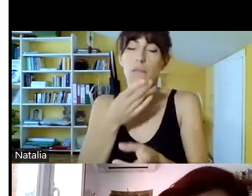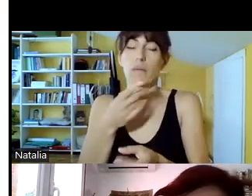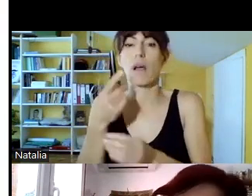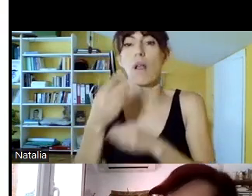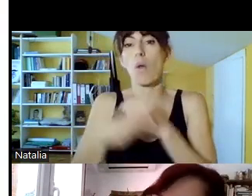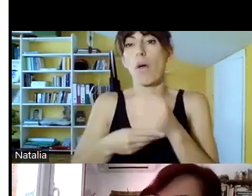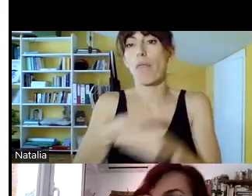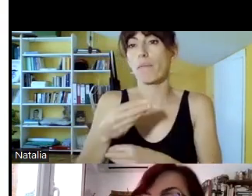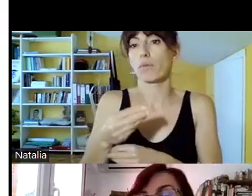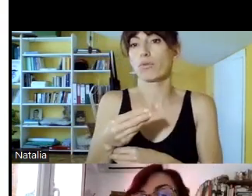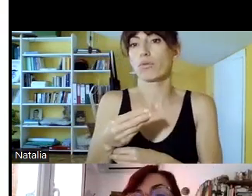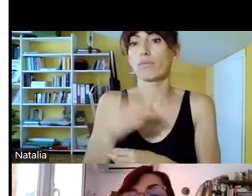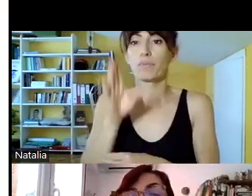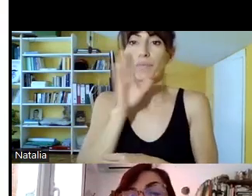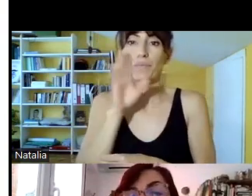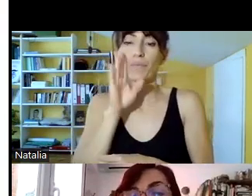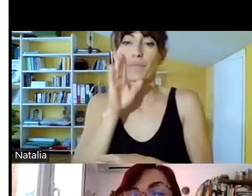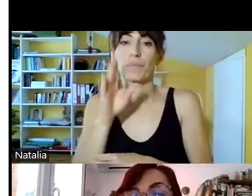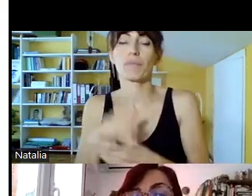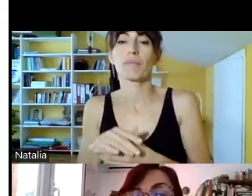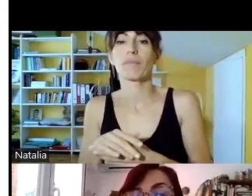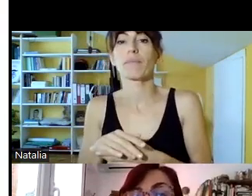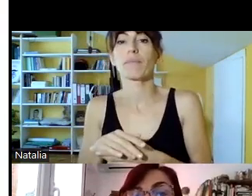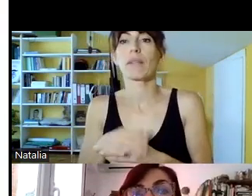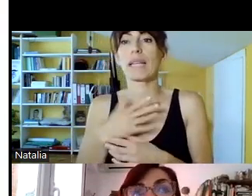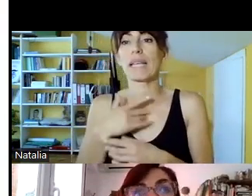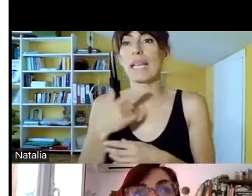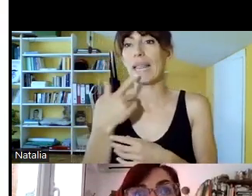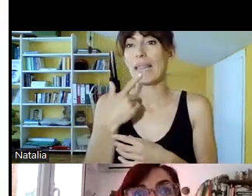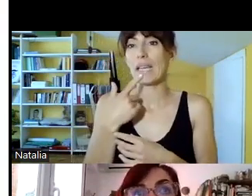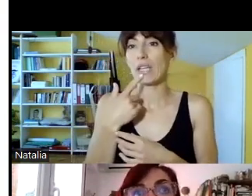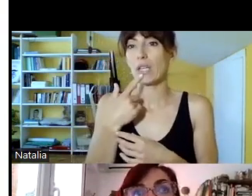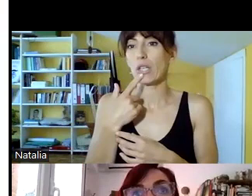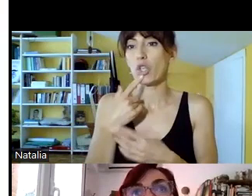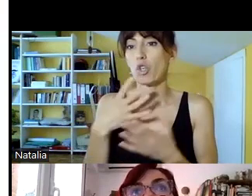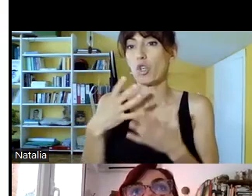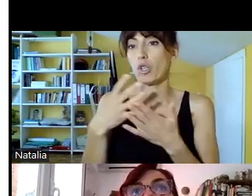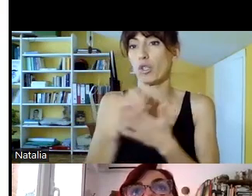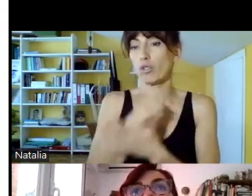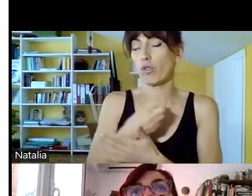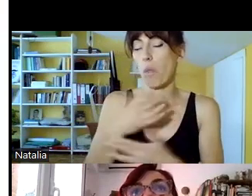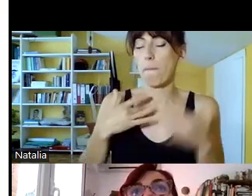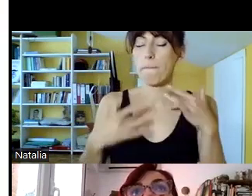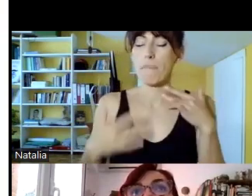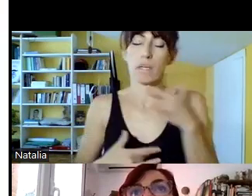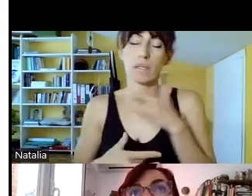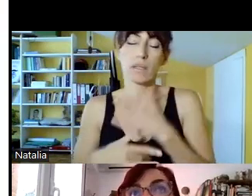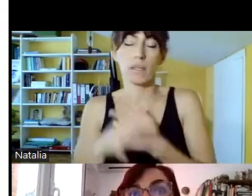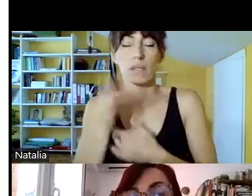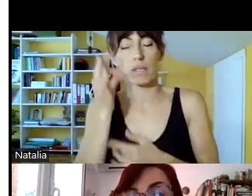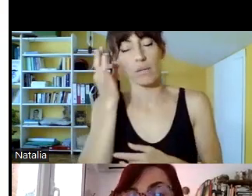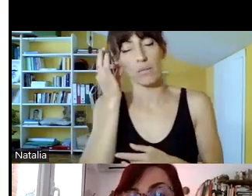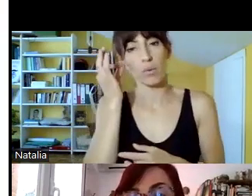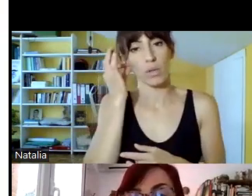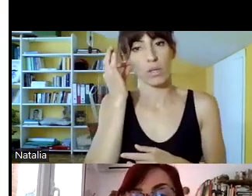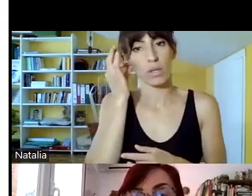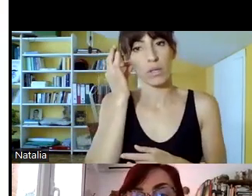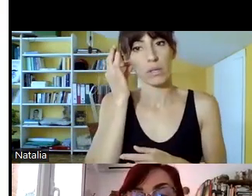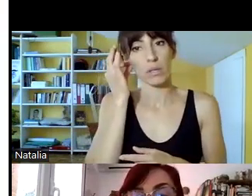Greenhalgh narra muy bien, tiene que ver con todos estos malestares de las mujeres, dada esta